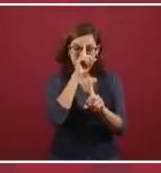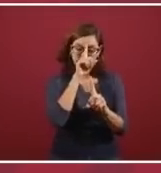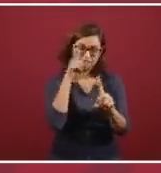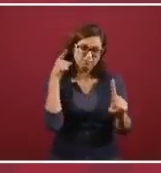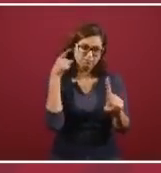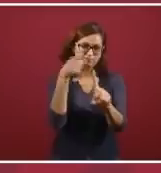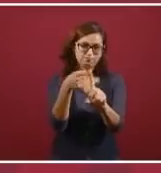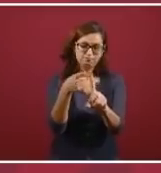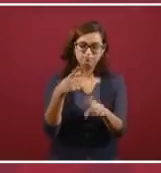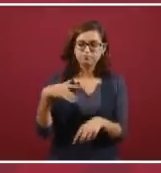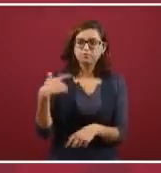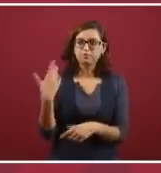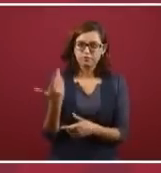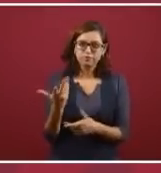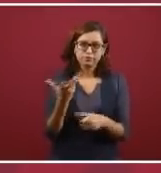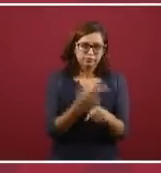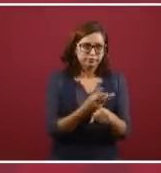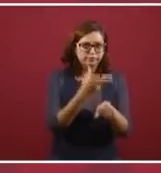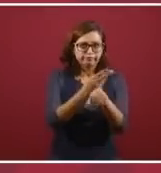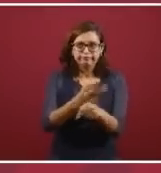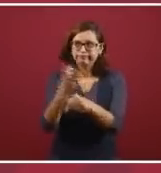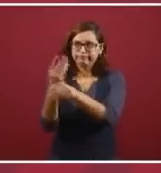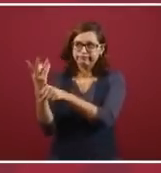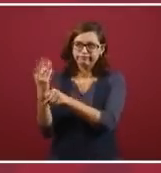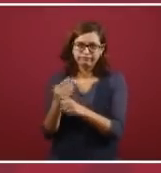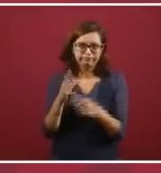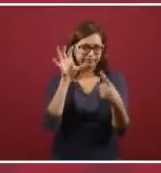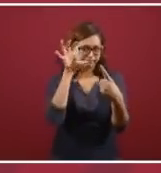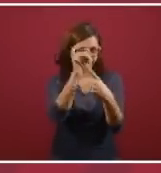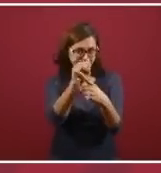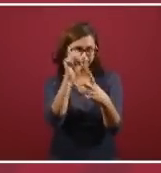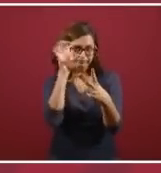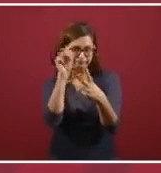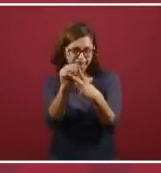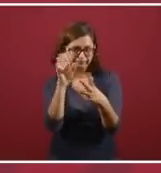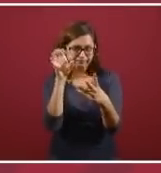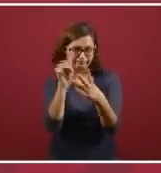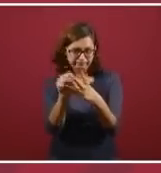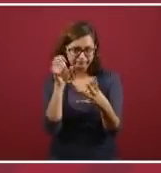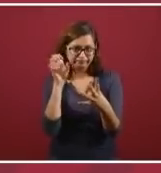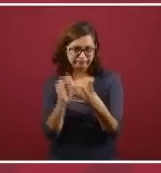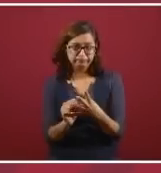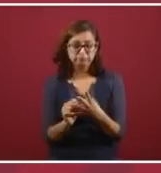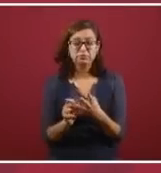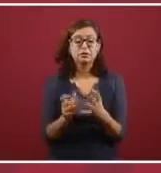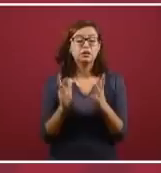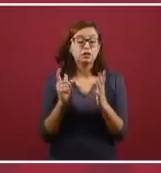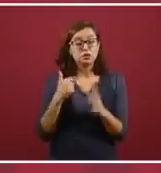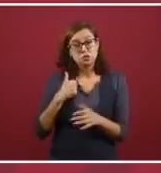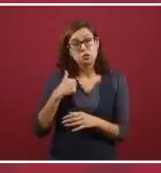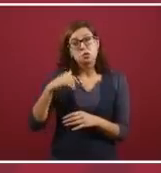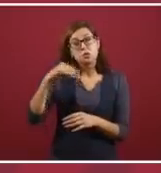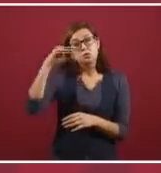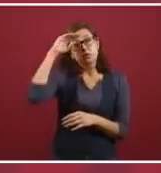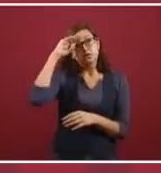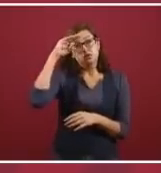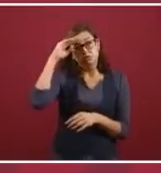espero terminar en el mes de octubre todo este